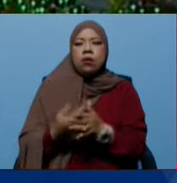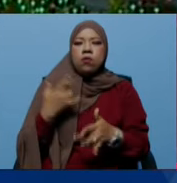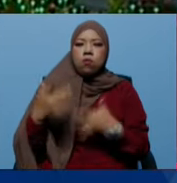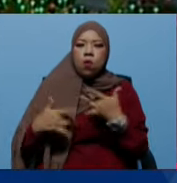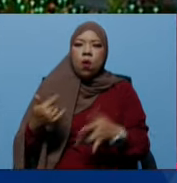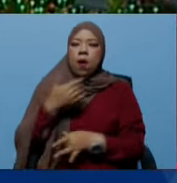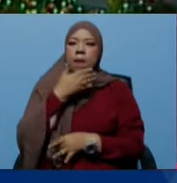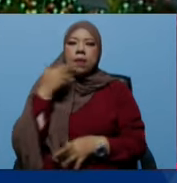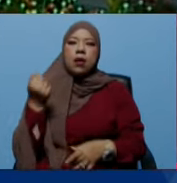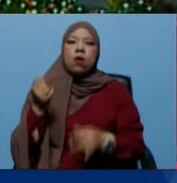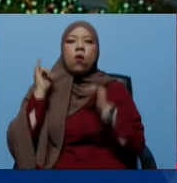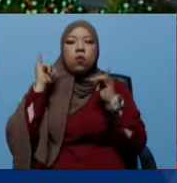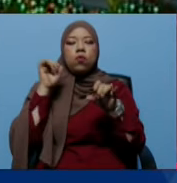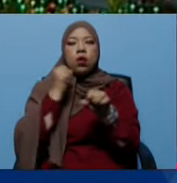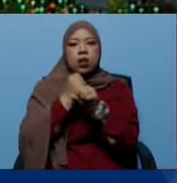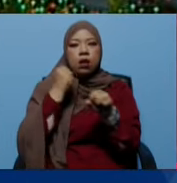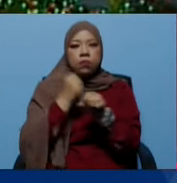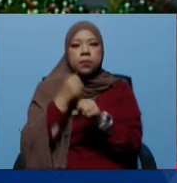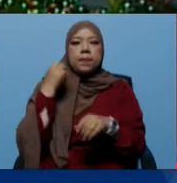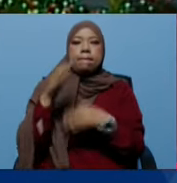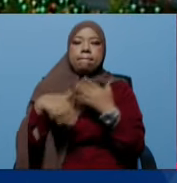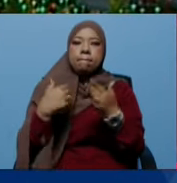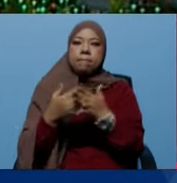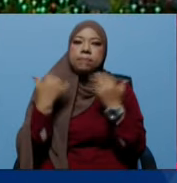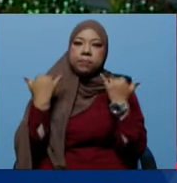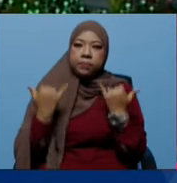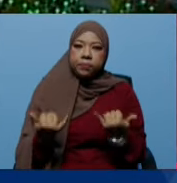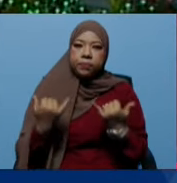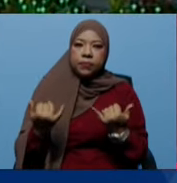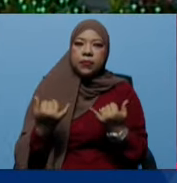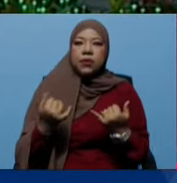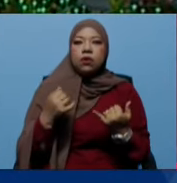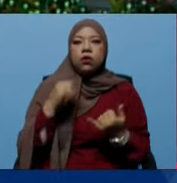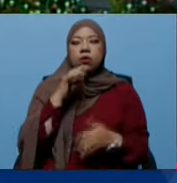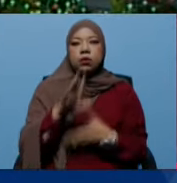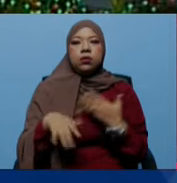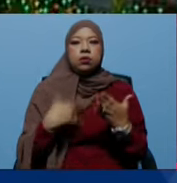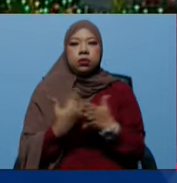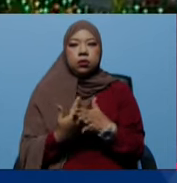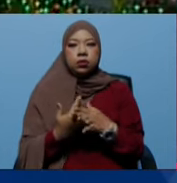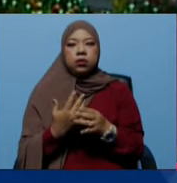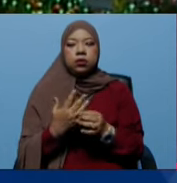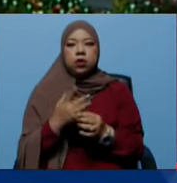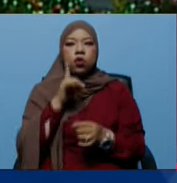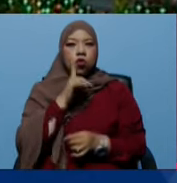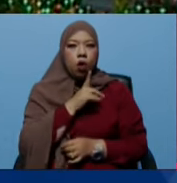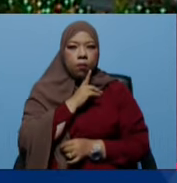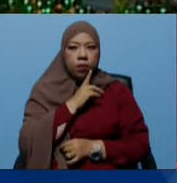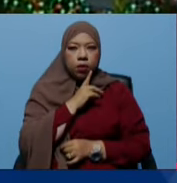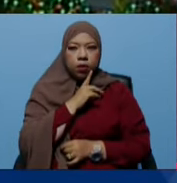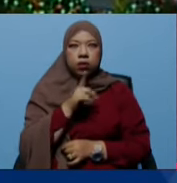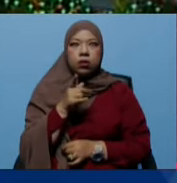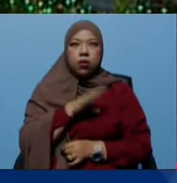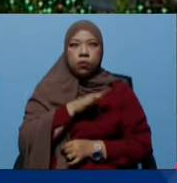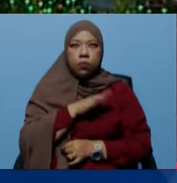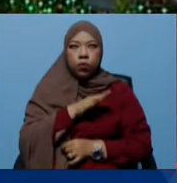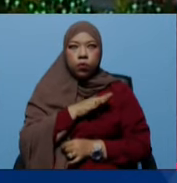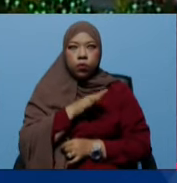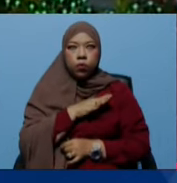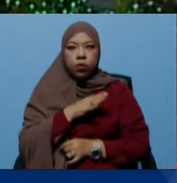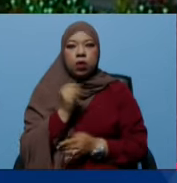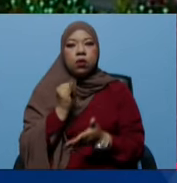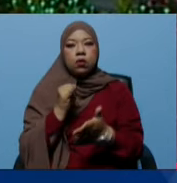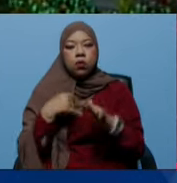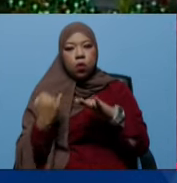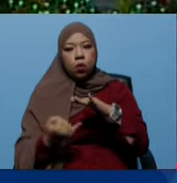mejor manera de celebrarlo, presidente, que precisamente recibiendo en su nombre, de su parte, unas